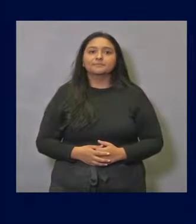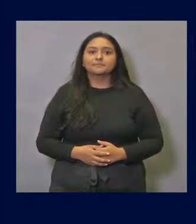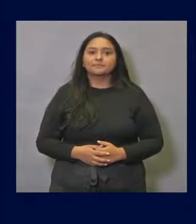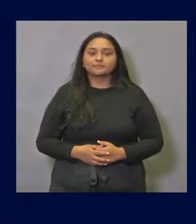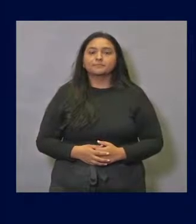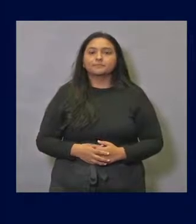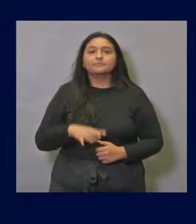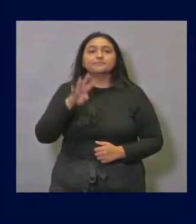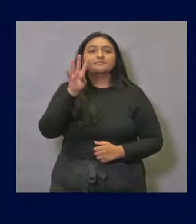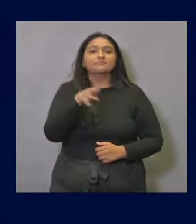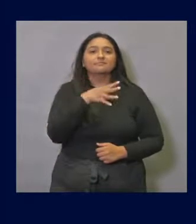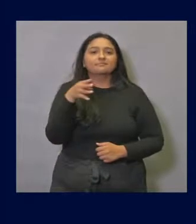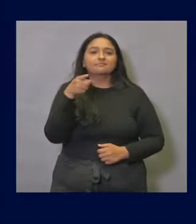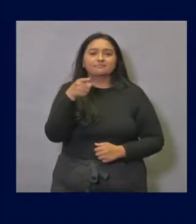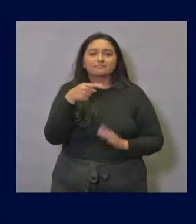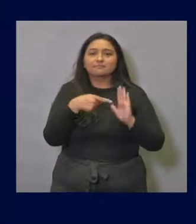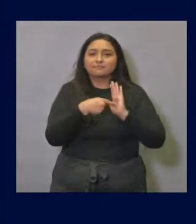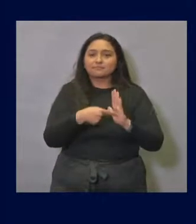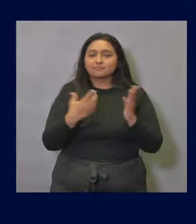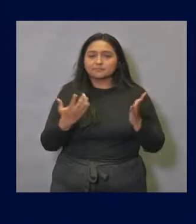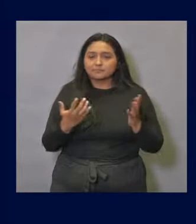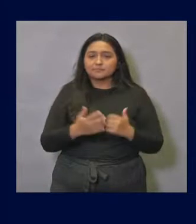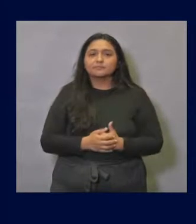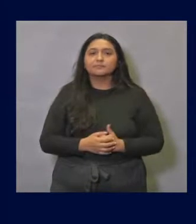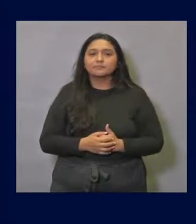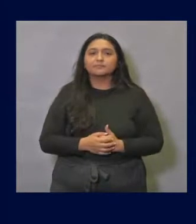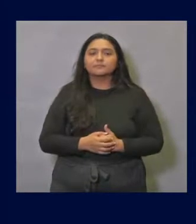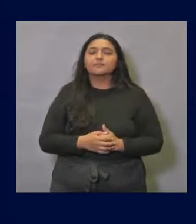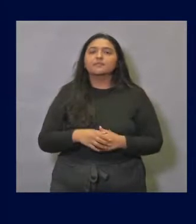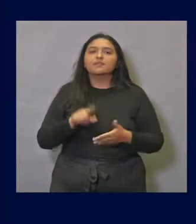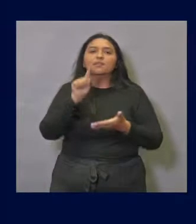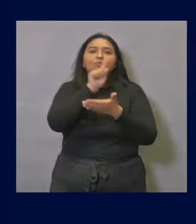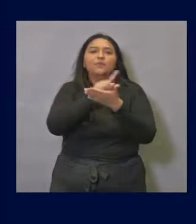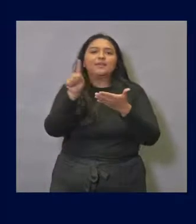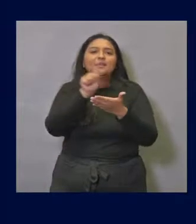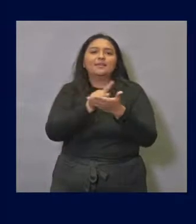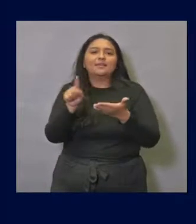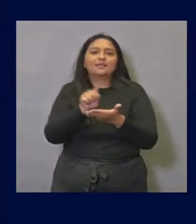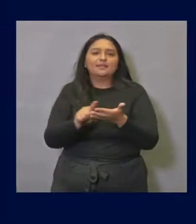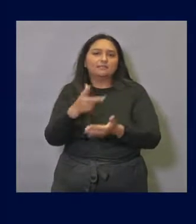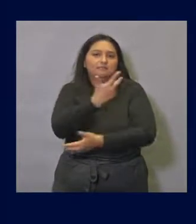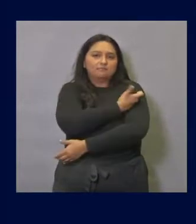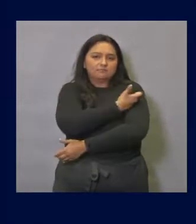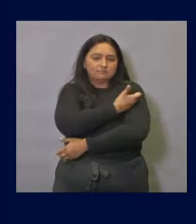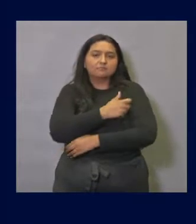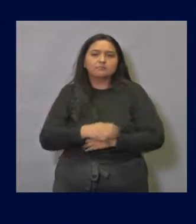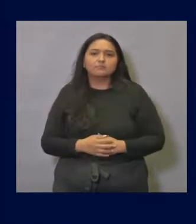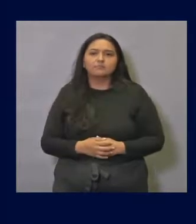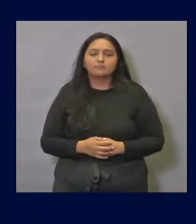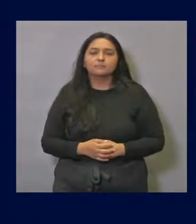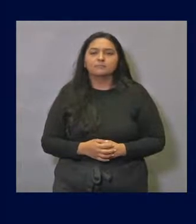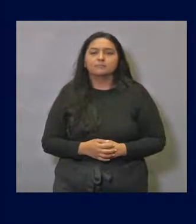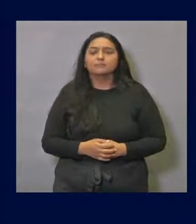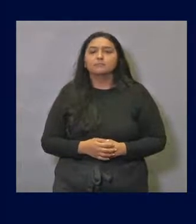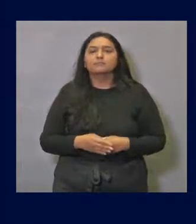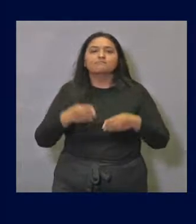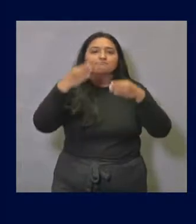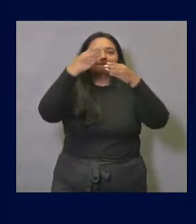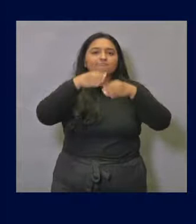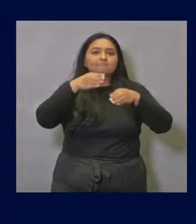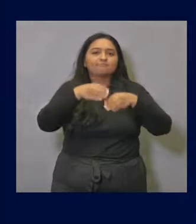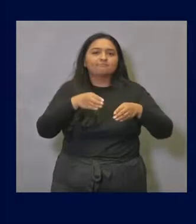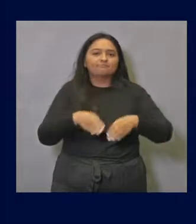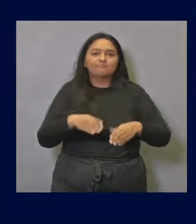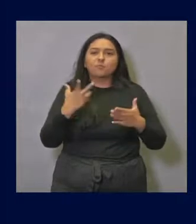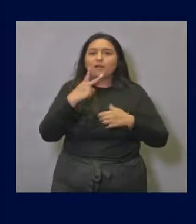Esta tabla muestra el resumen de nuestra distribución semanal de vacunas contra el COVID-19 por tipo de centros de